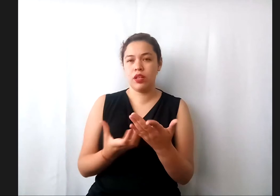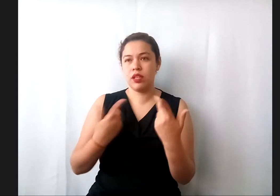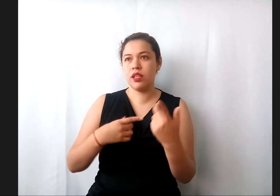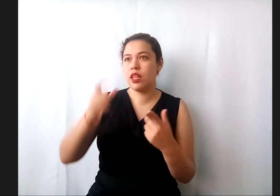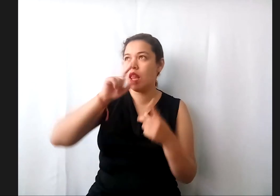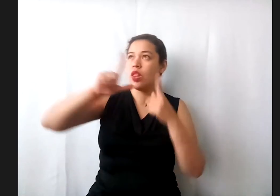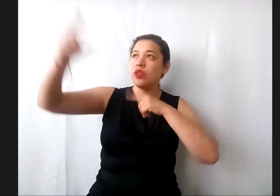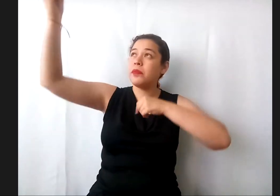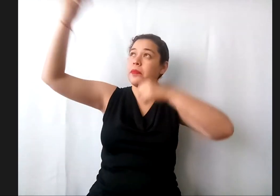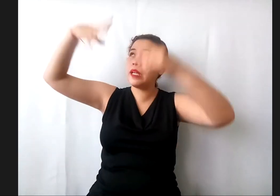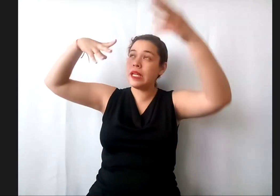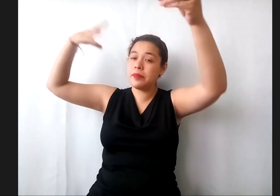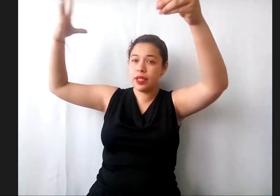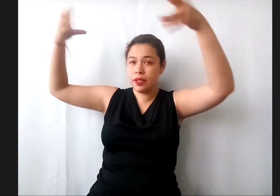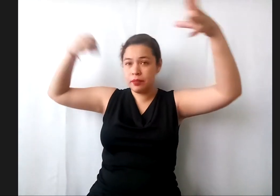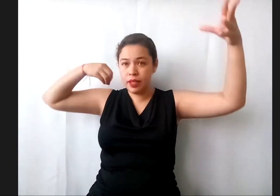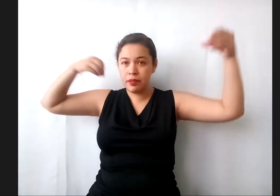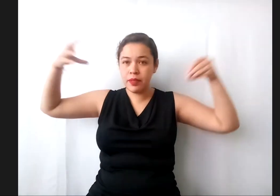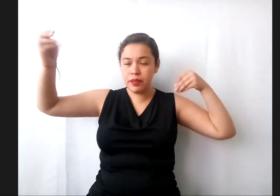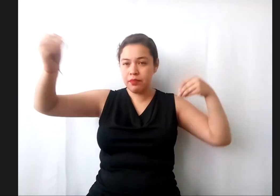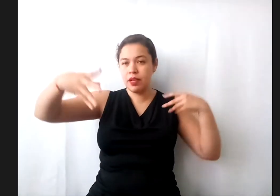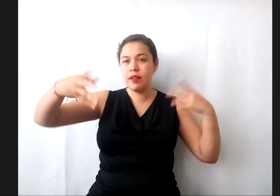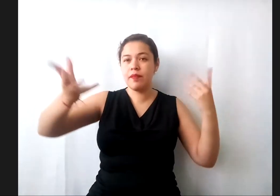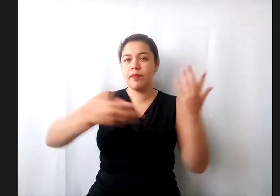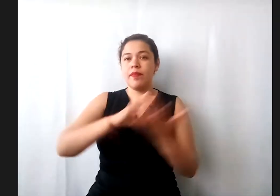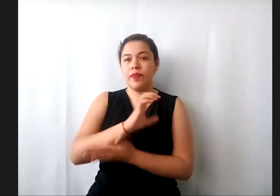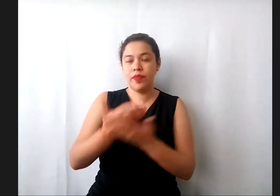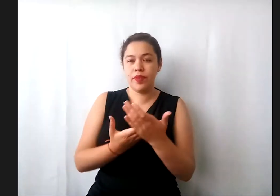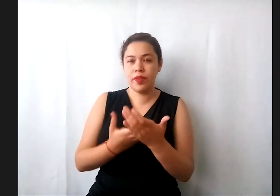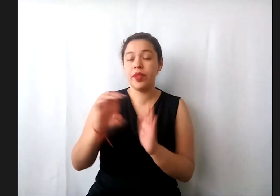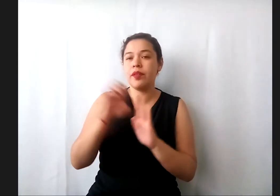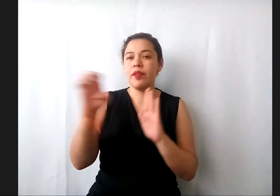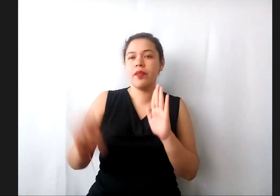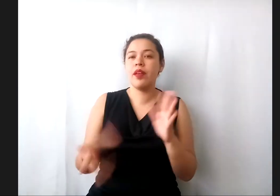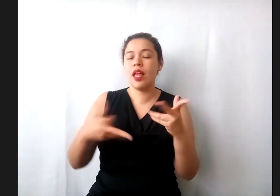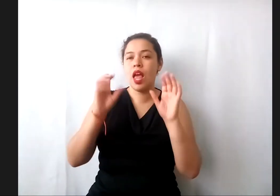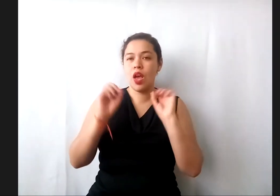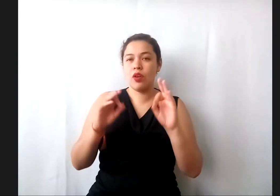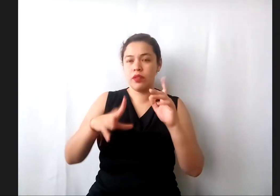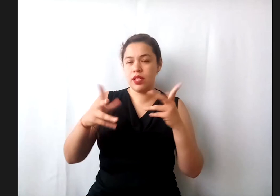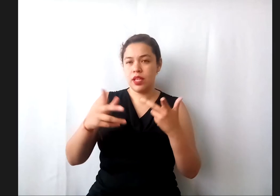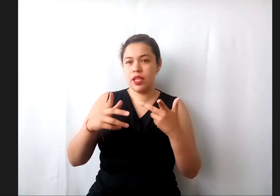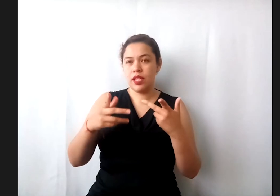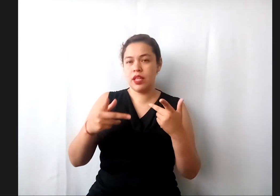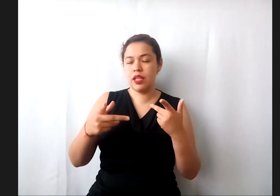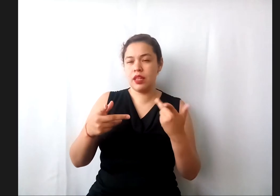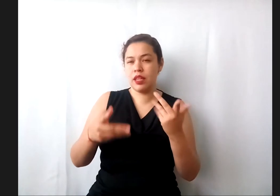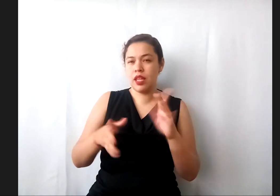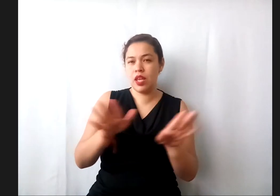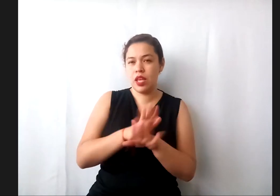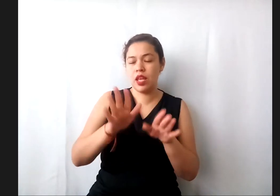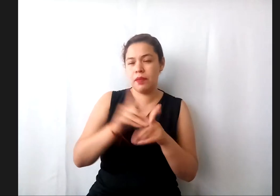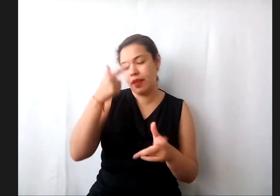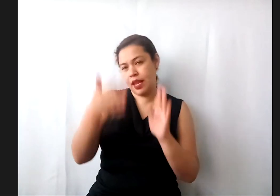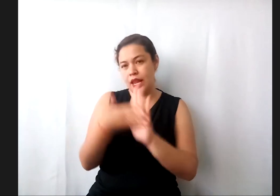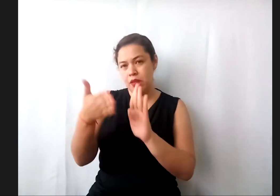iluminación y ya, claro. si él, por ejemplo, va a modificar, a decorar una oficina, contrata a la gente de